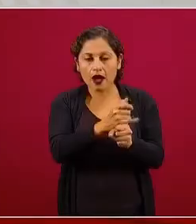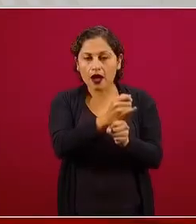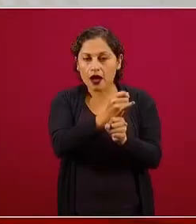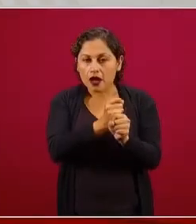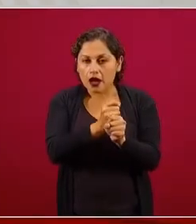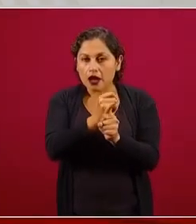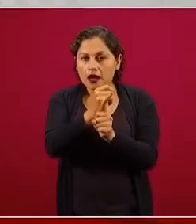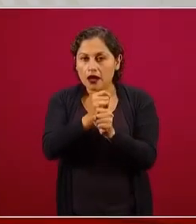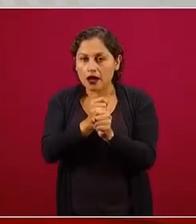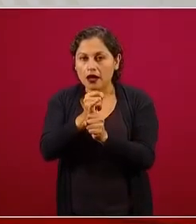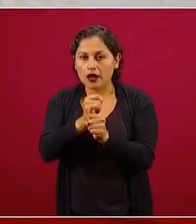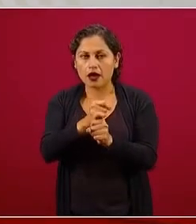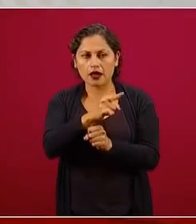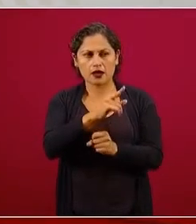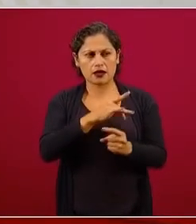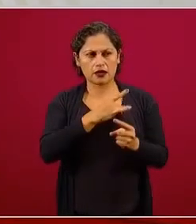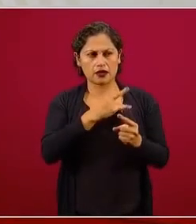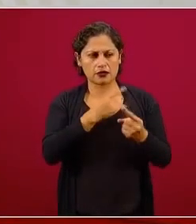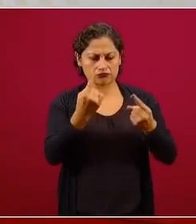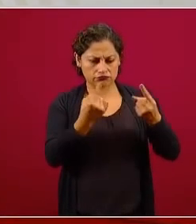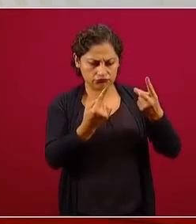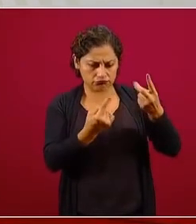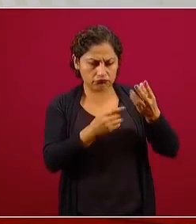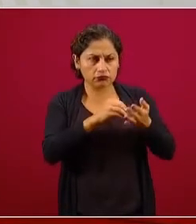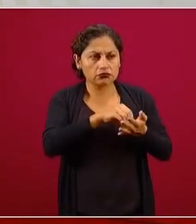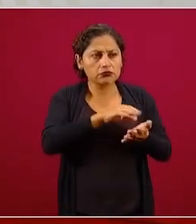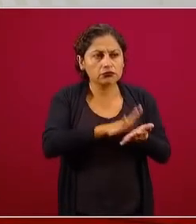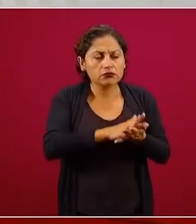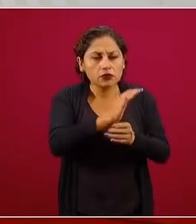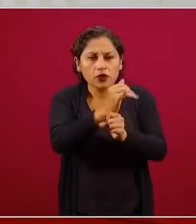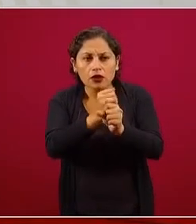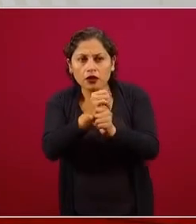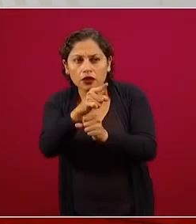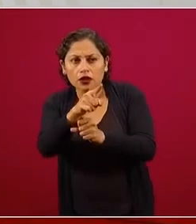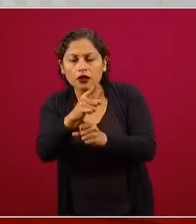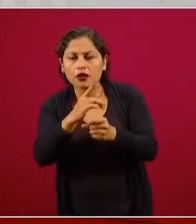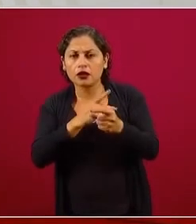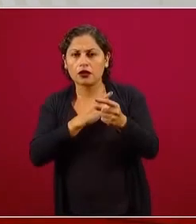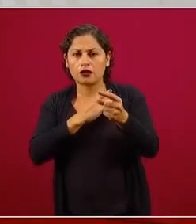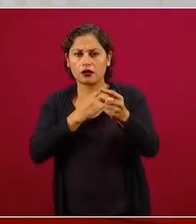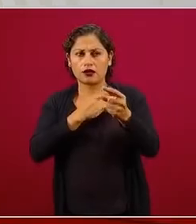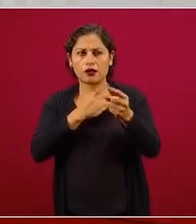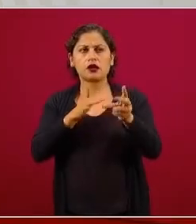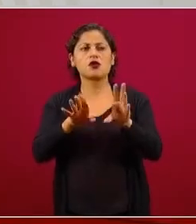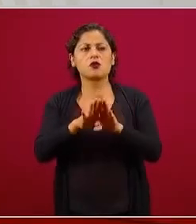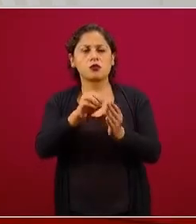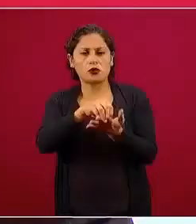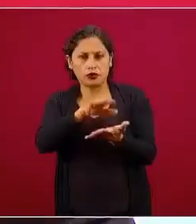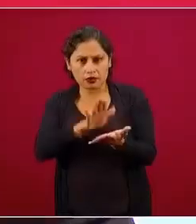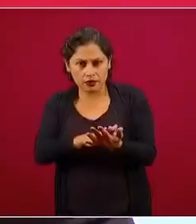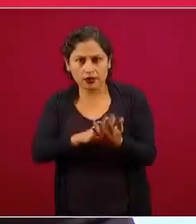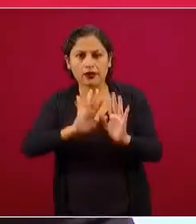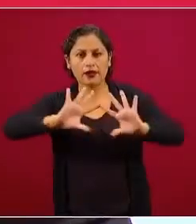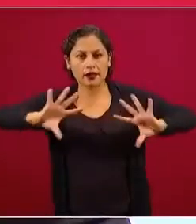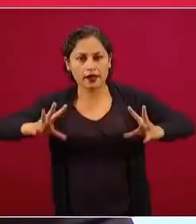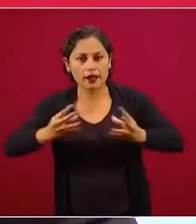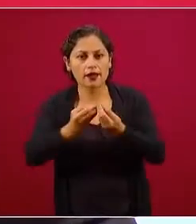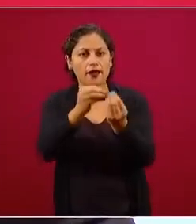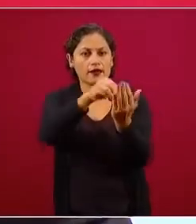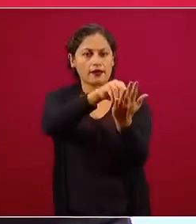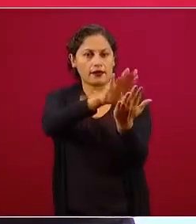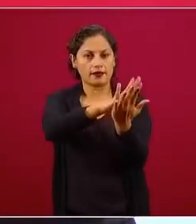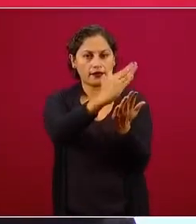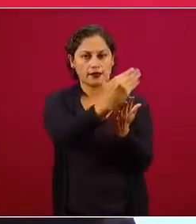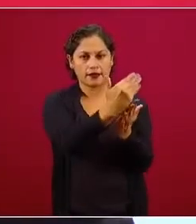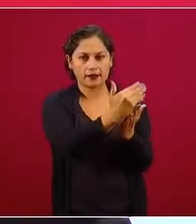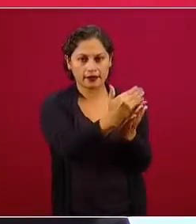los signos y los síntomas que presentaron este más de 1,200,000 personas que desarrollaron la enfermedad. Y por lo tanto, ya en un marco